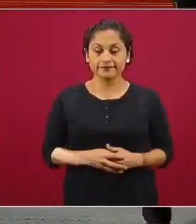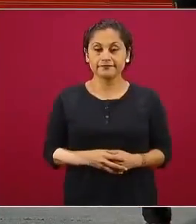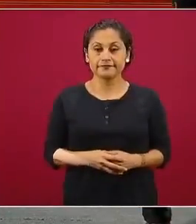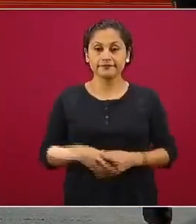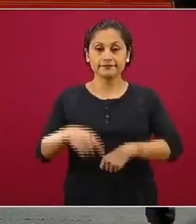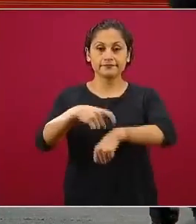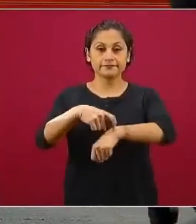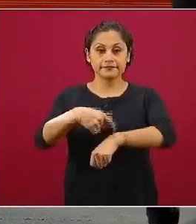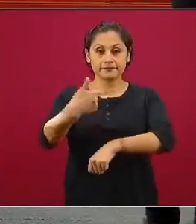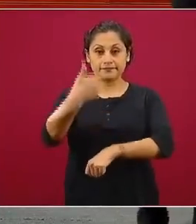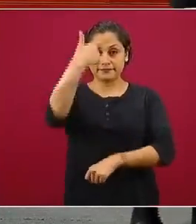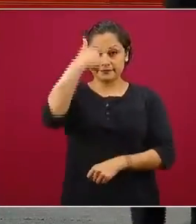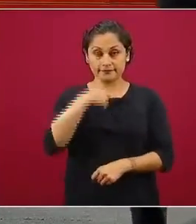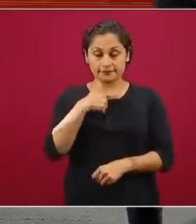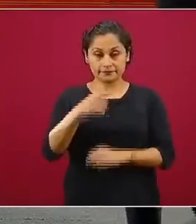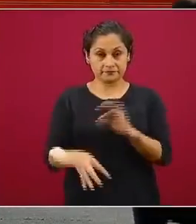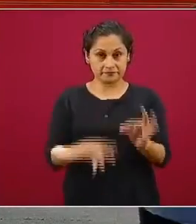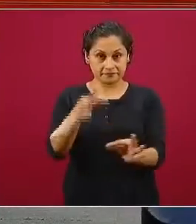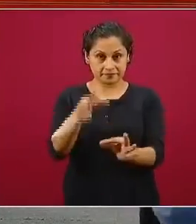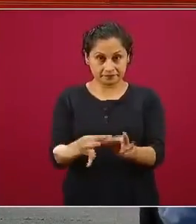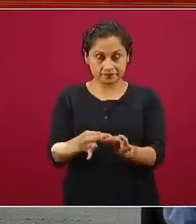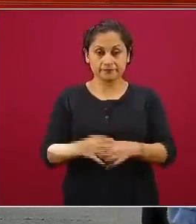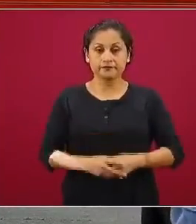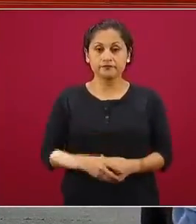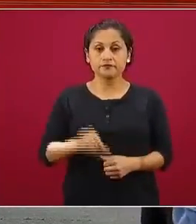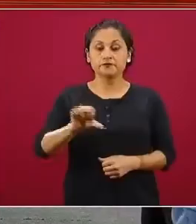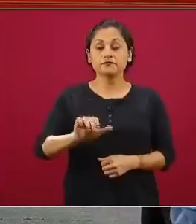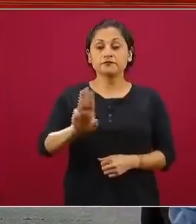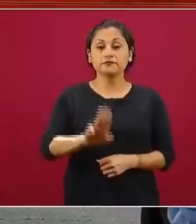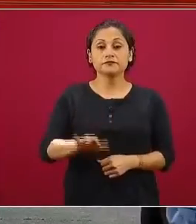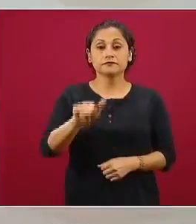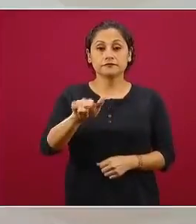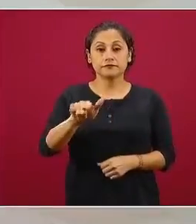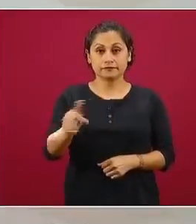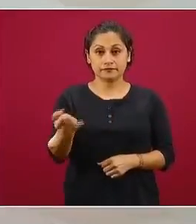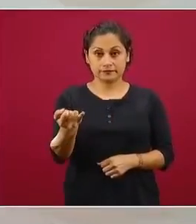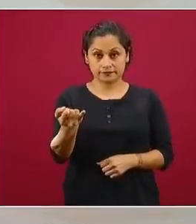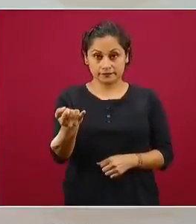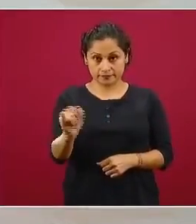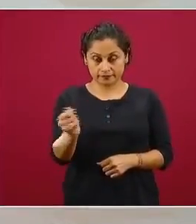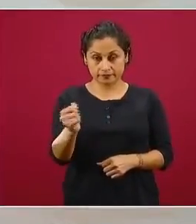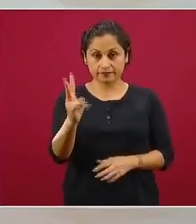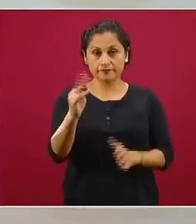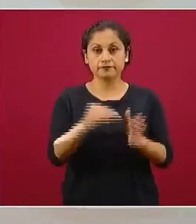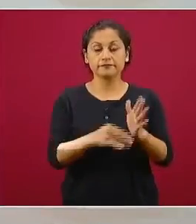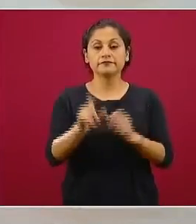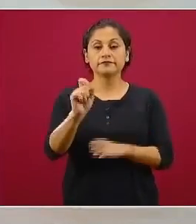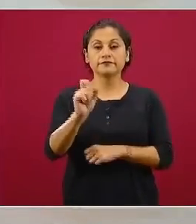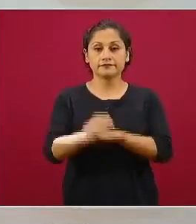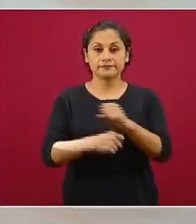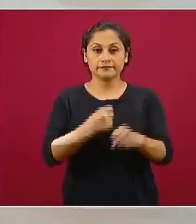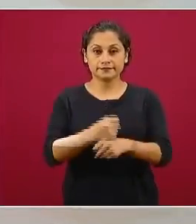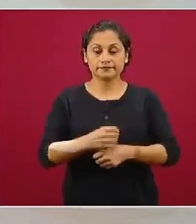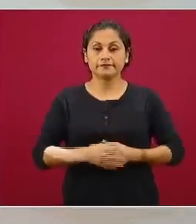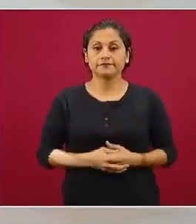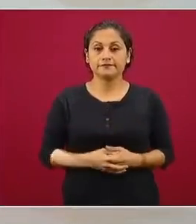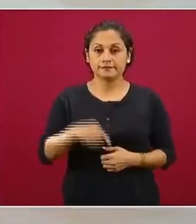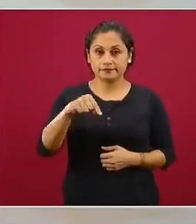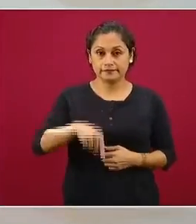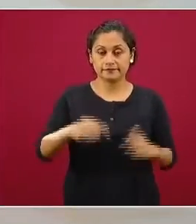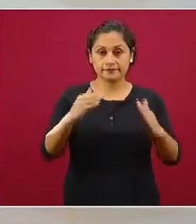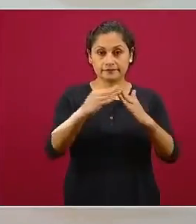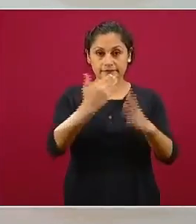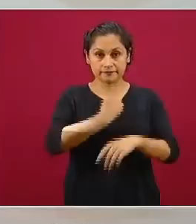Son las 19 horas en punto del miércoles 17 de junio de 2020. Estamos en el Palacio Nacional de México, en la